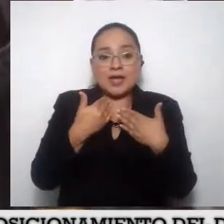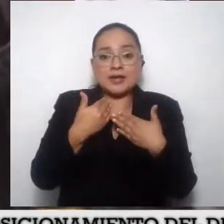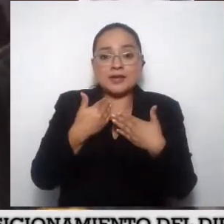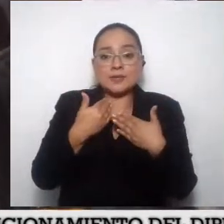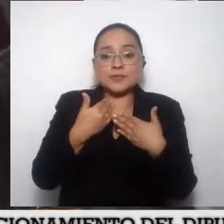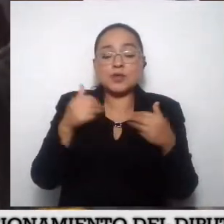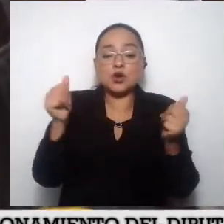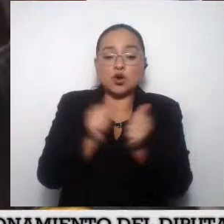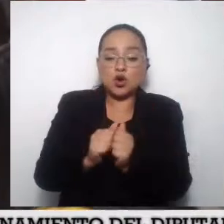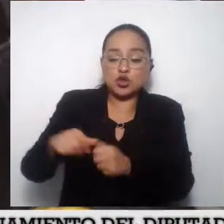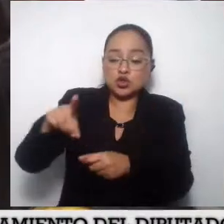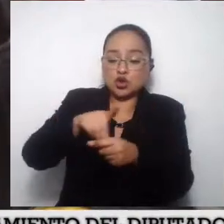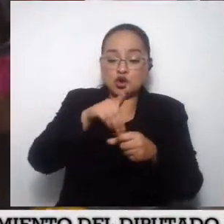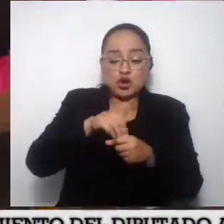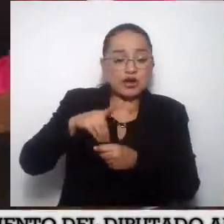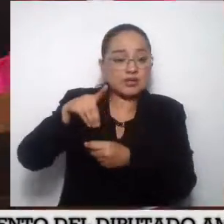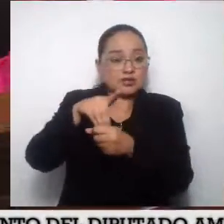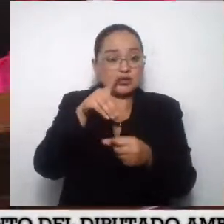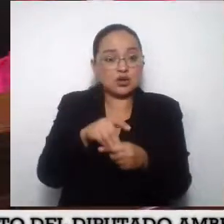donaciones,